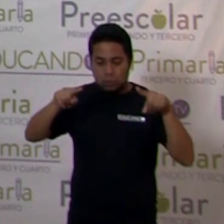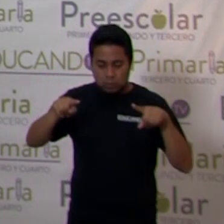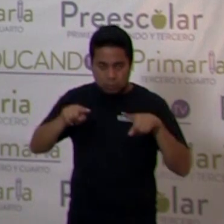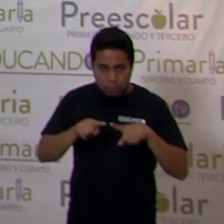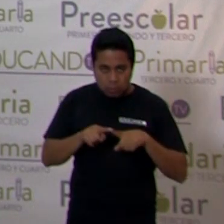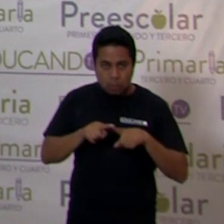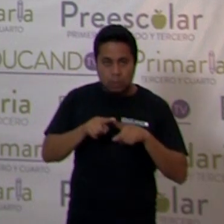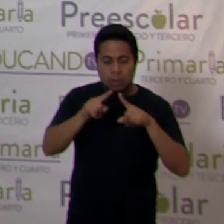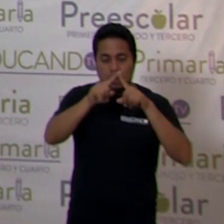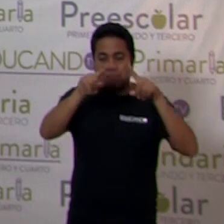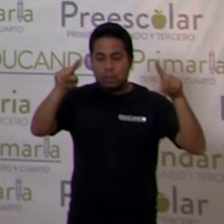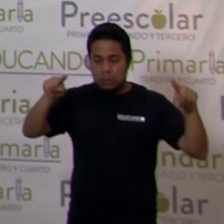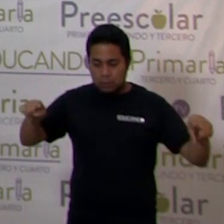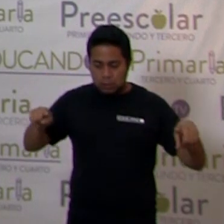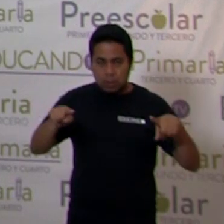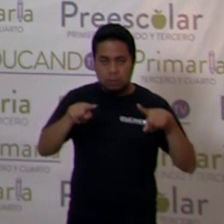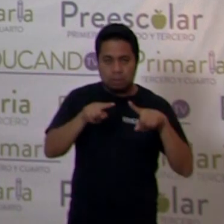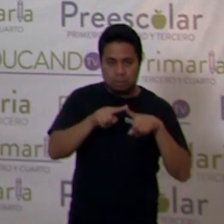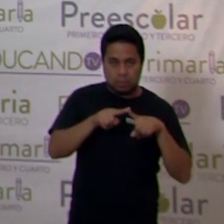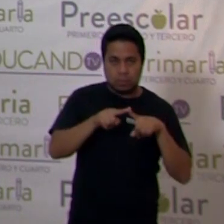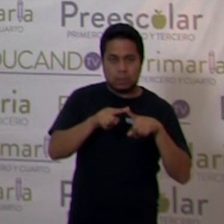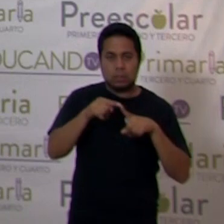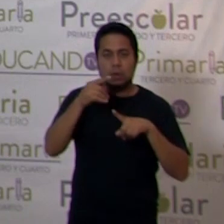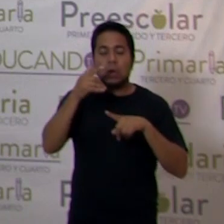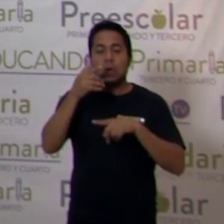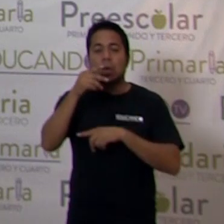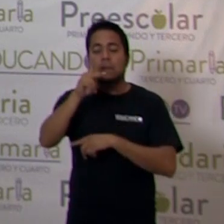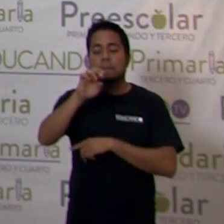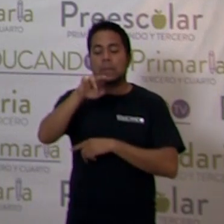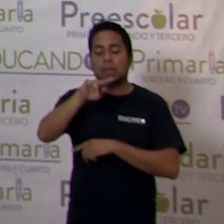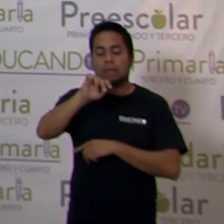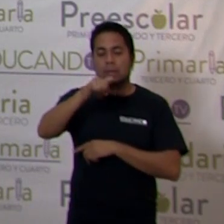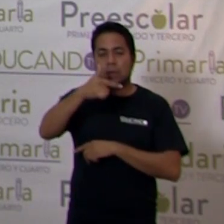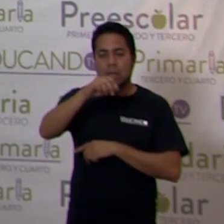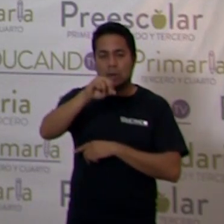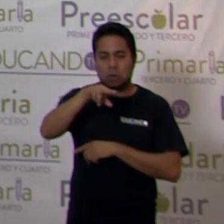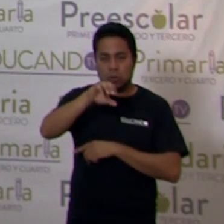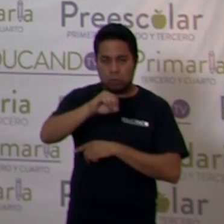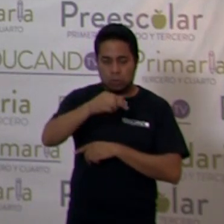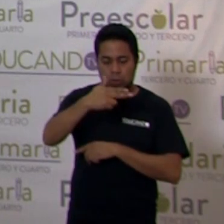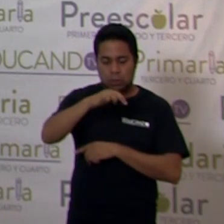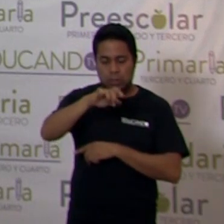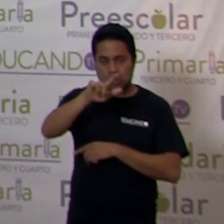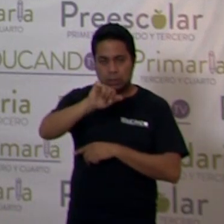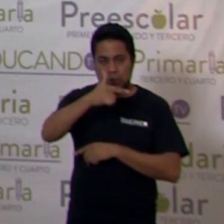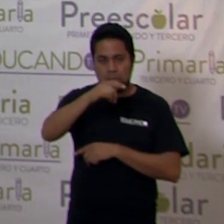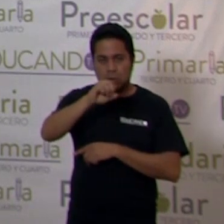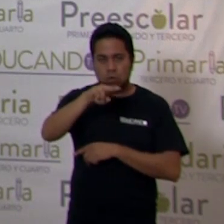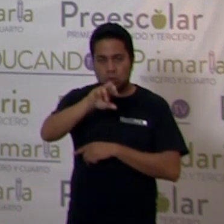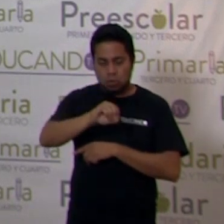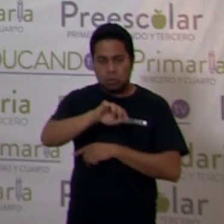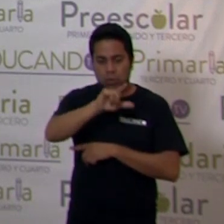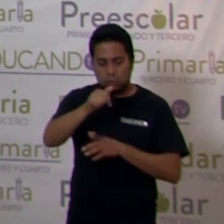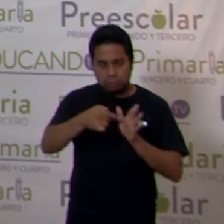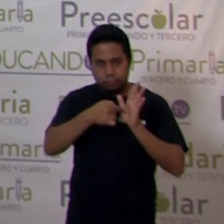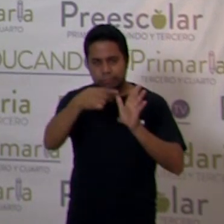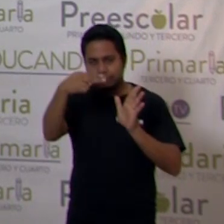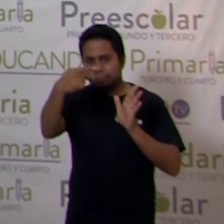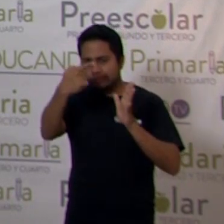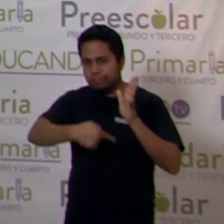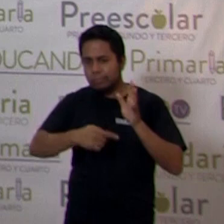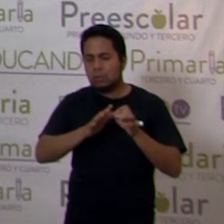trapecio Pentágono octágono hexágono y los que te presenté acá vamos a ver cómo se